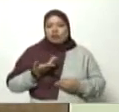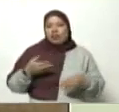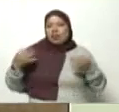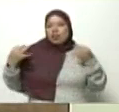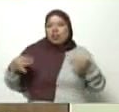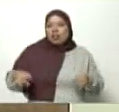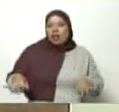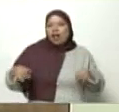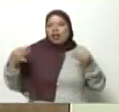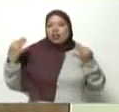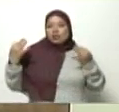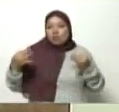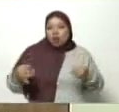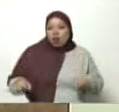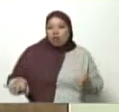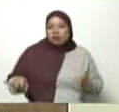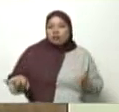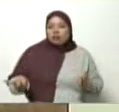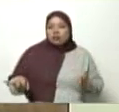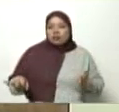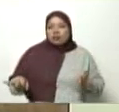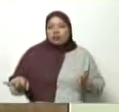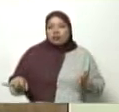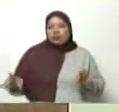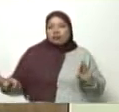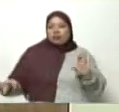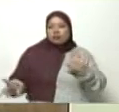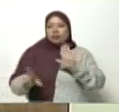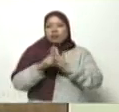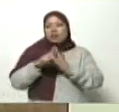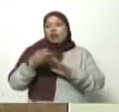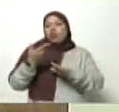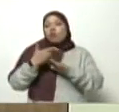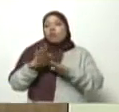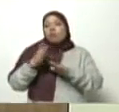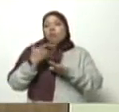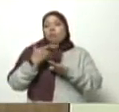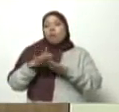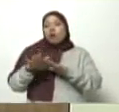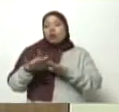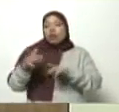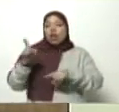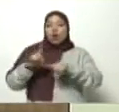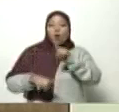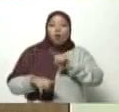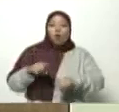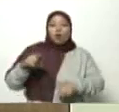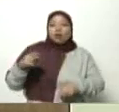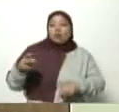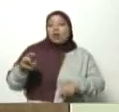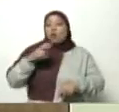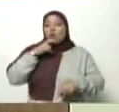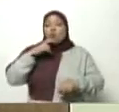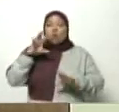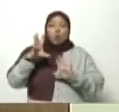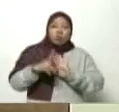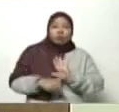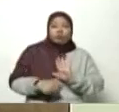naturaleza inepto, muy inepto. No importa que tenga muchos recursos, no importa que tenga